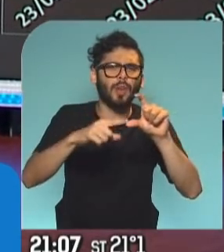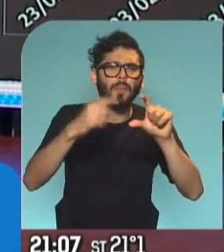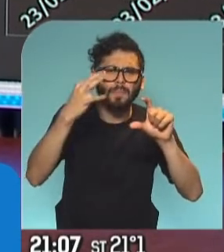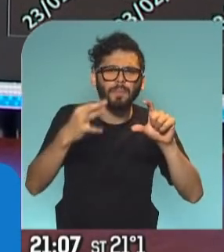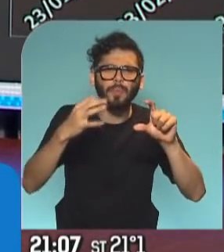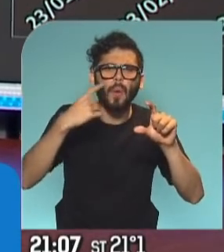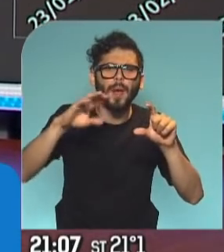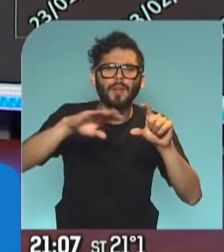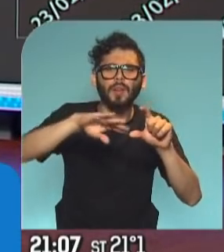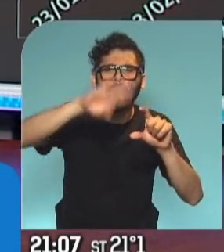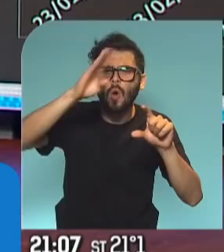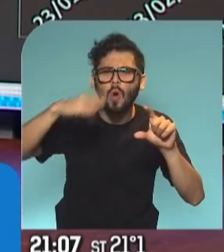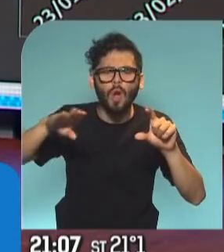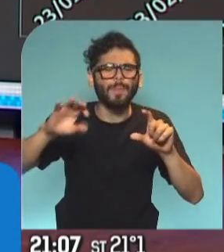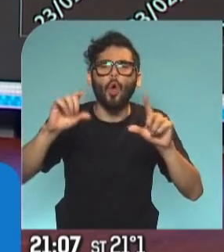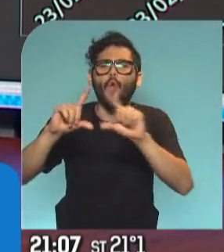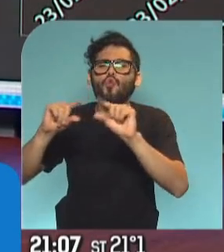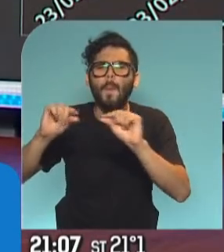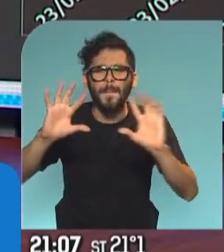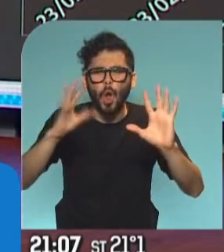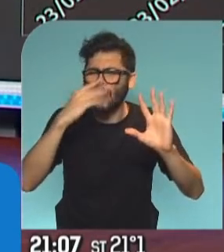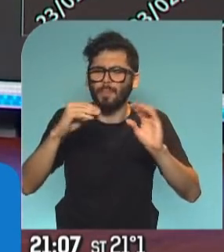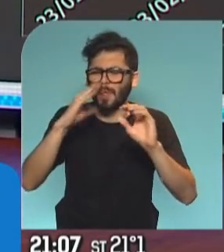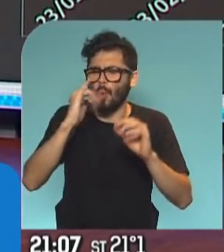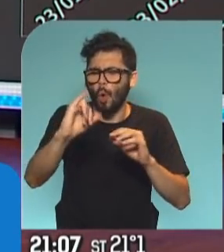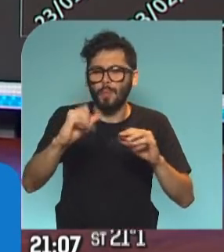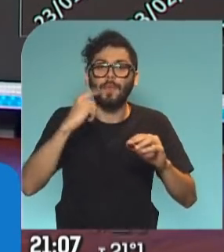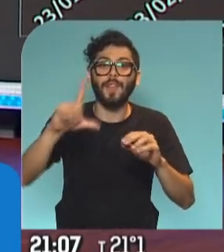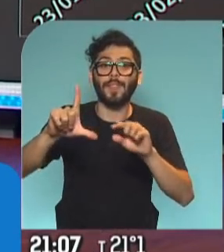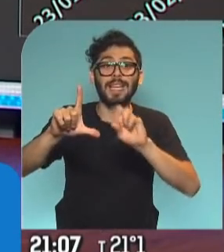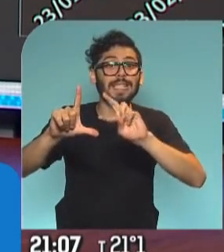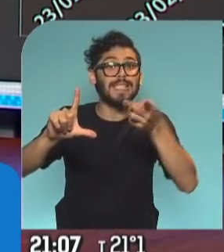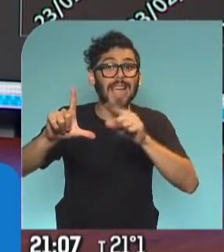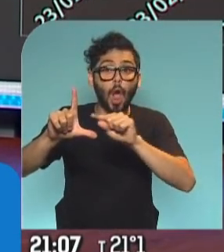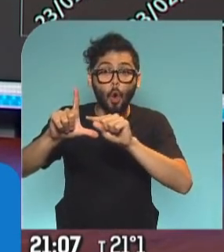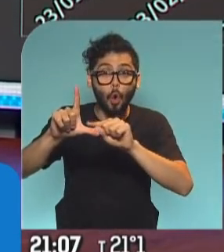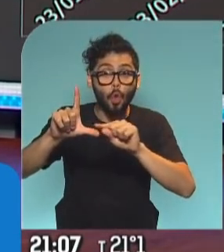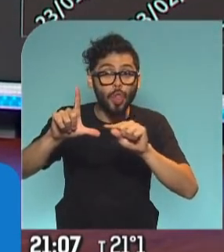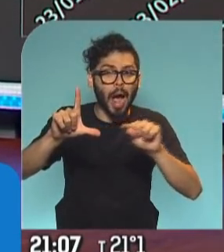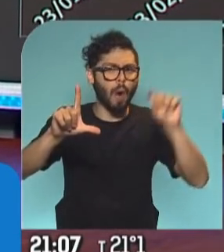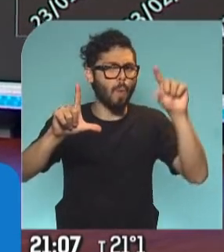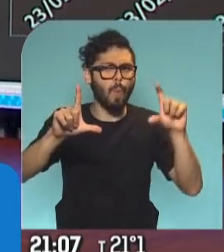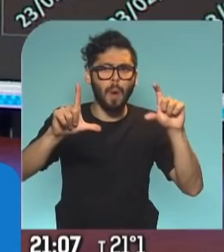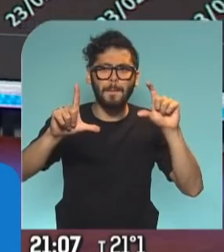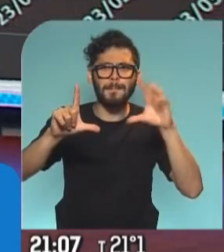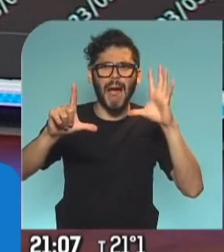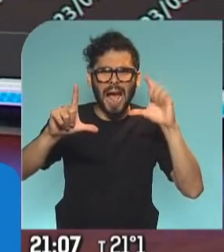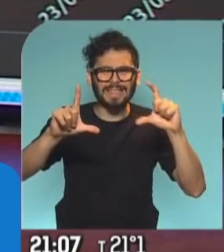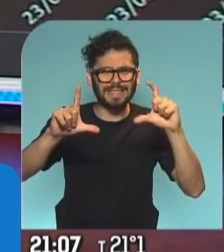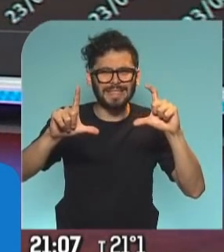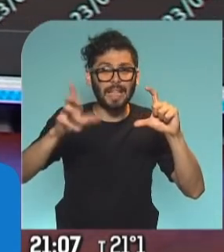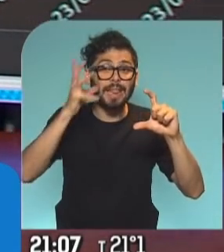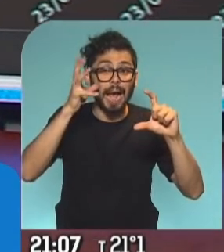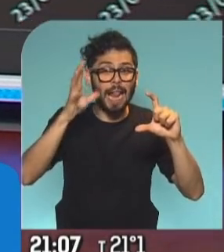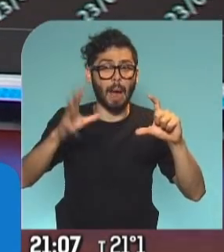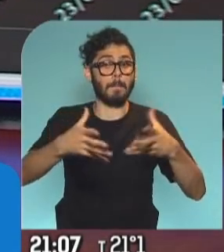al final. Pero fíjese, esta segunda ola fue mucho más impactante acá en